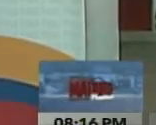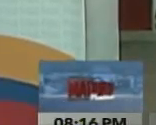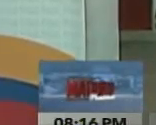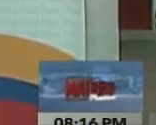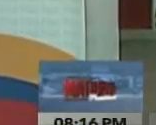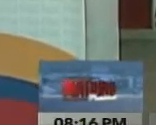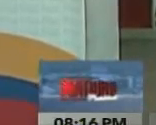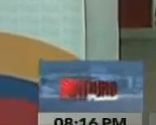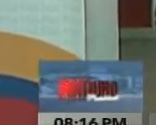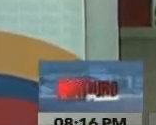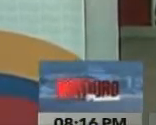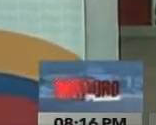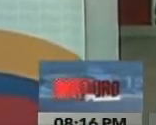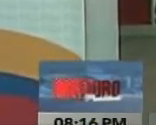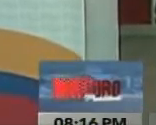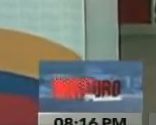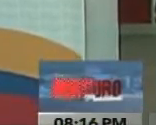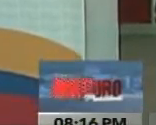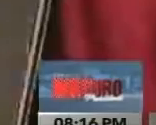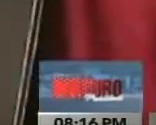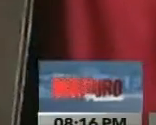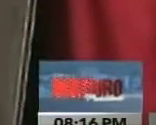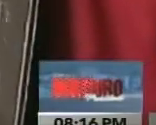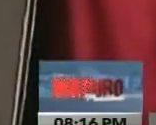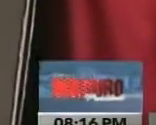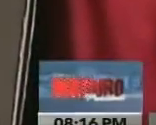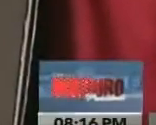sobre una biografía de mi vida pasada.